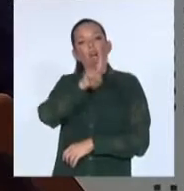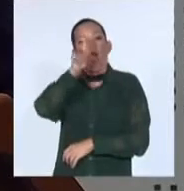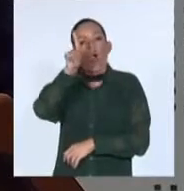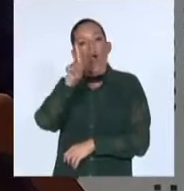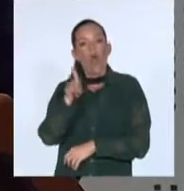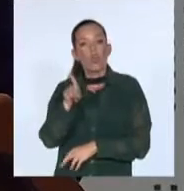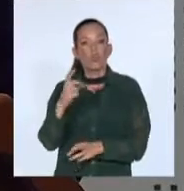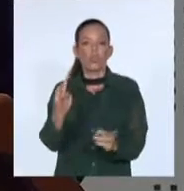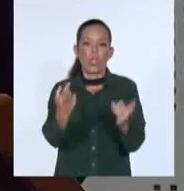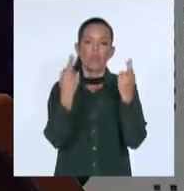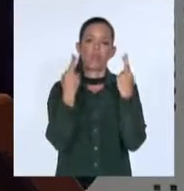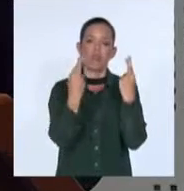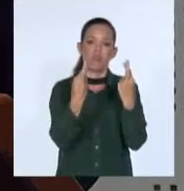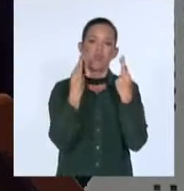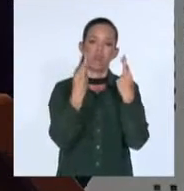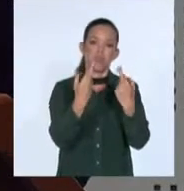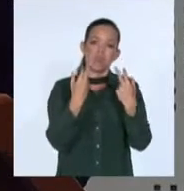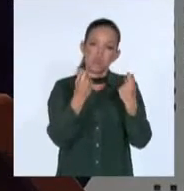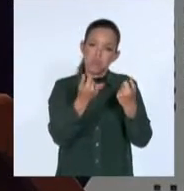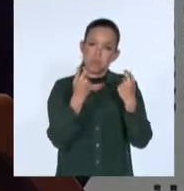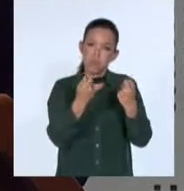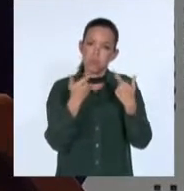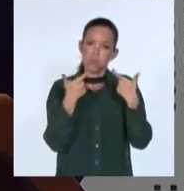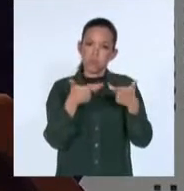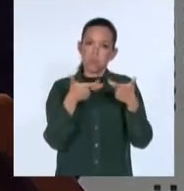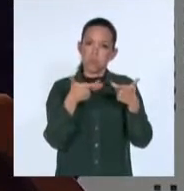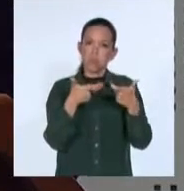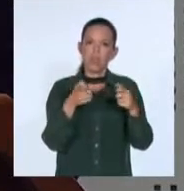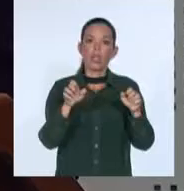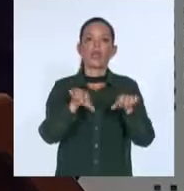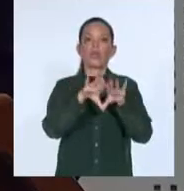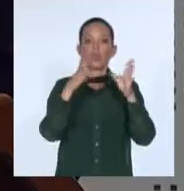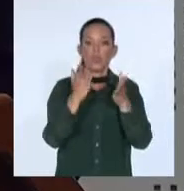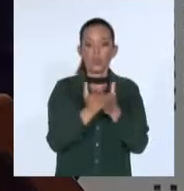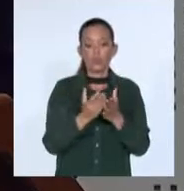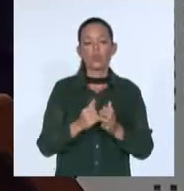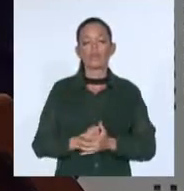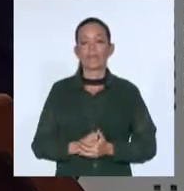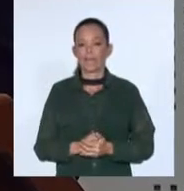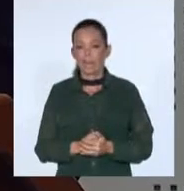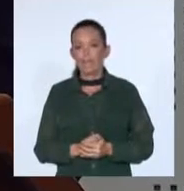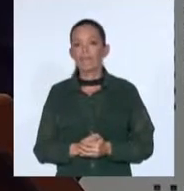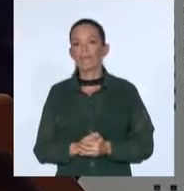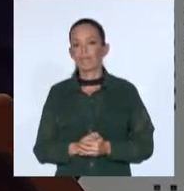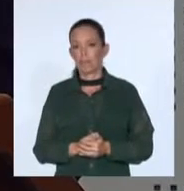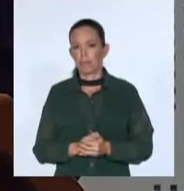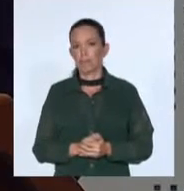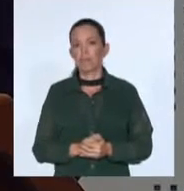mundo que tienen tanto dinero como el 40% de la humanidad.